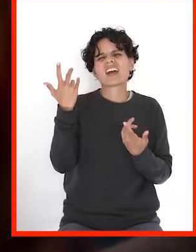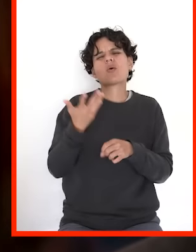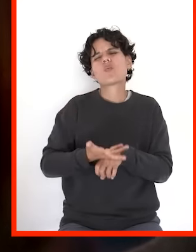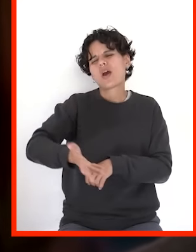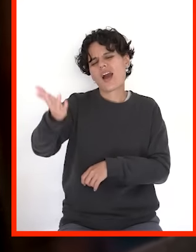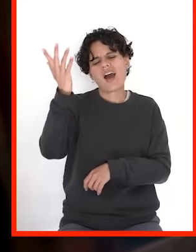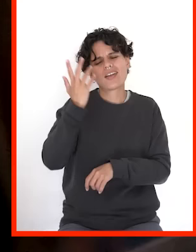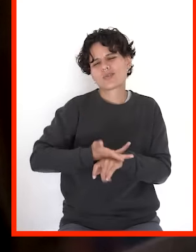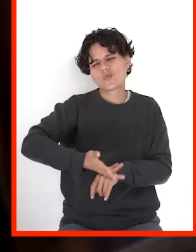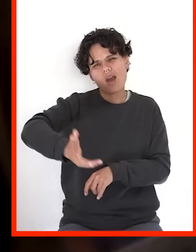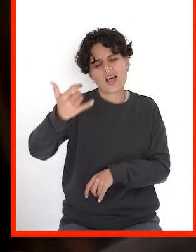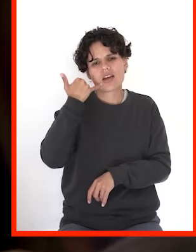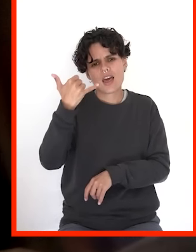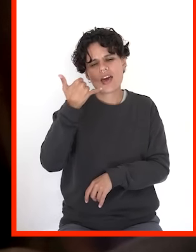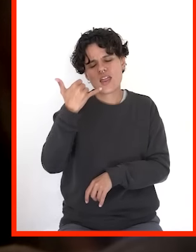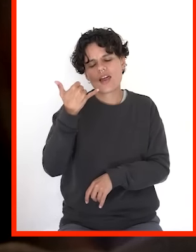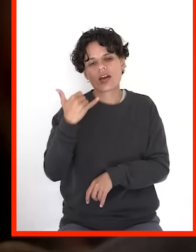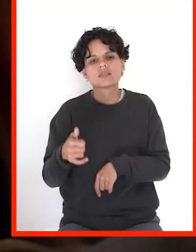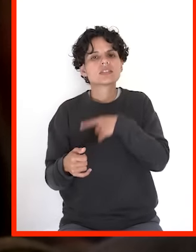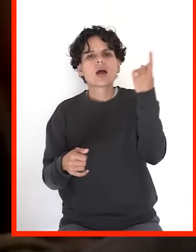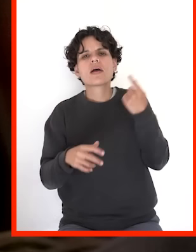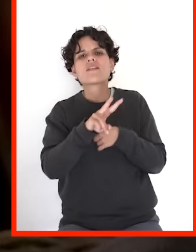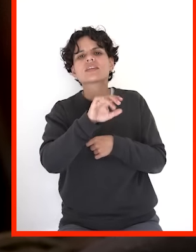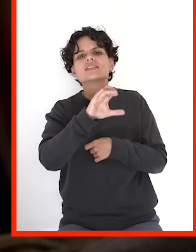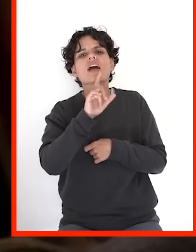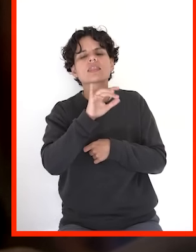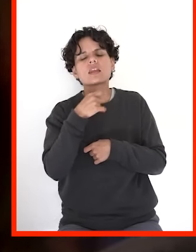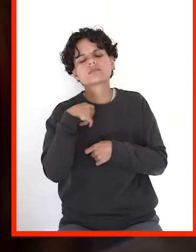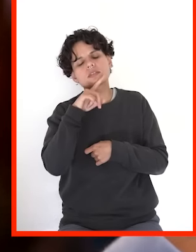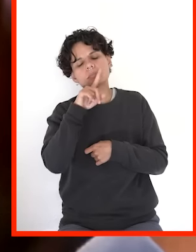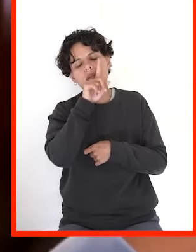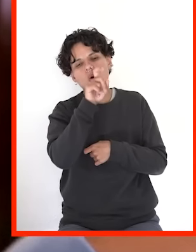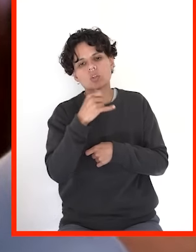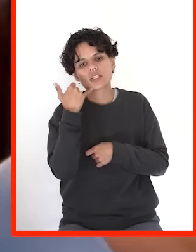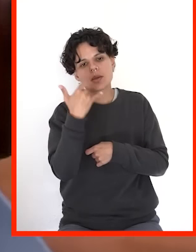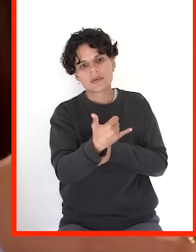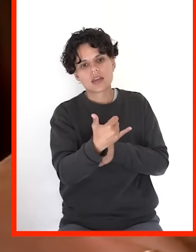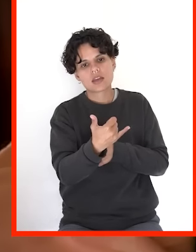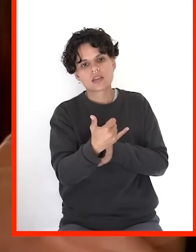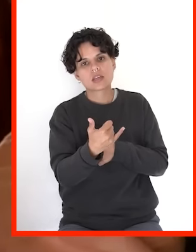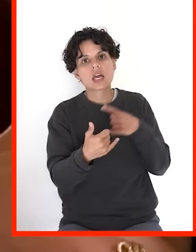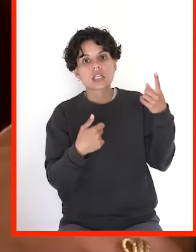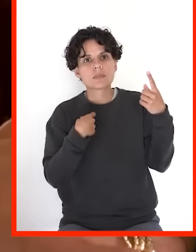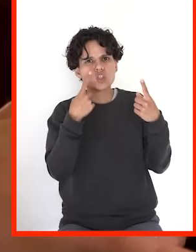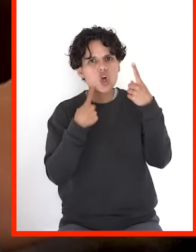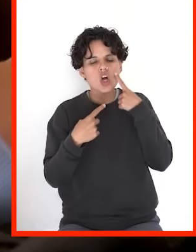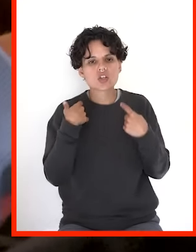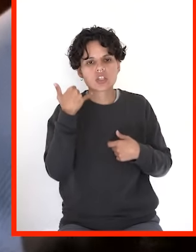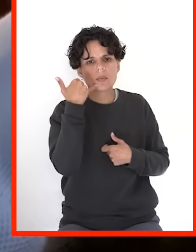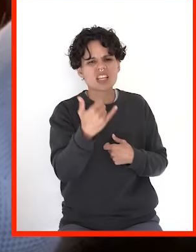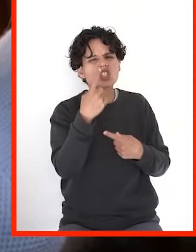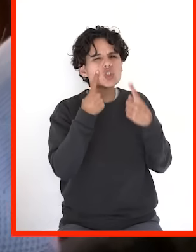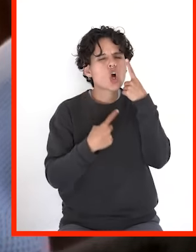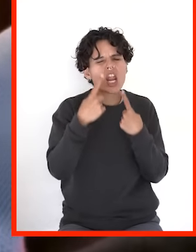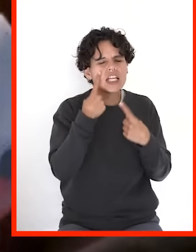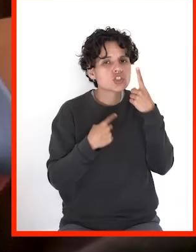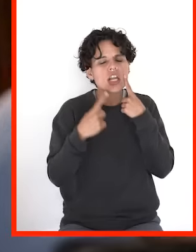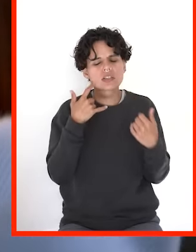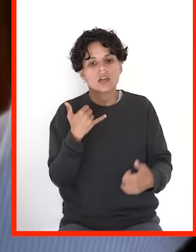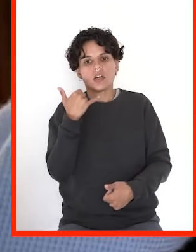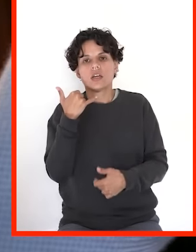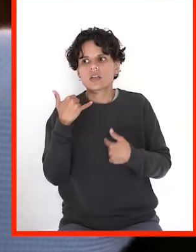el Charlie? Sí. Y después llamé al César, que es un compañero de él. Y lo llamo por teléfono y me contesta llorando. Y ahí dije, no, esta wea